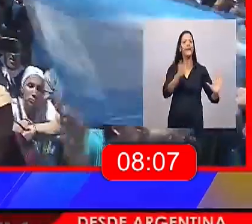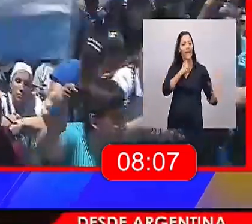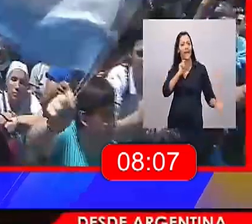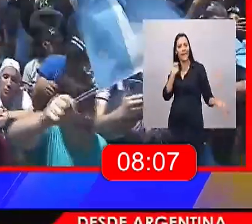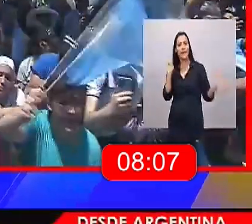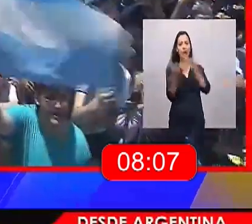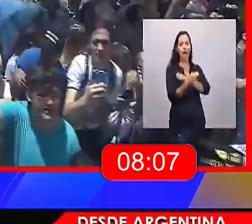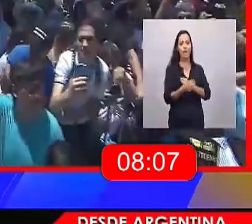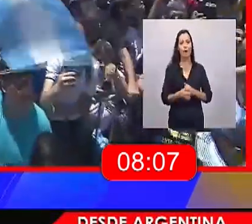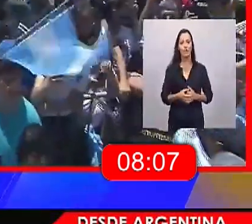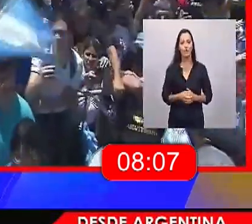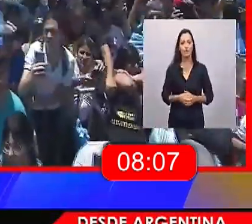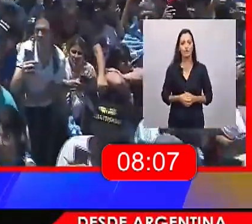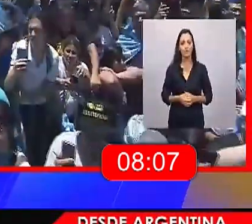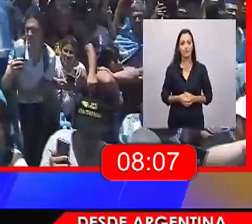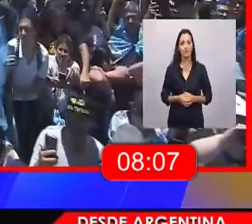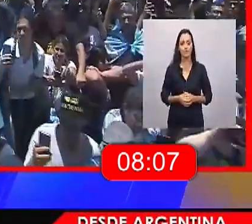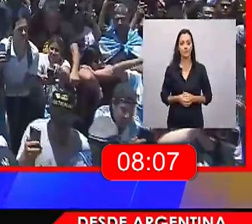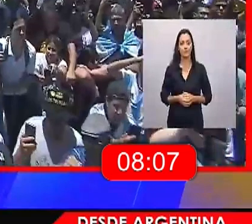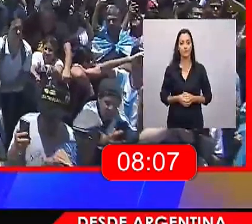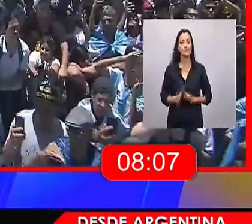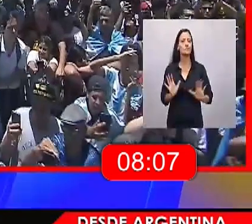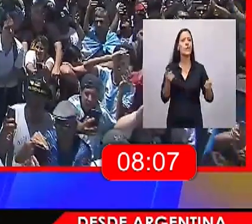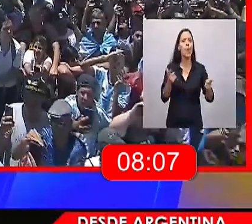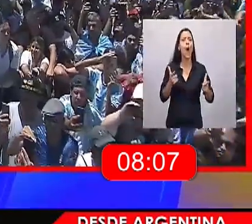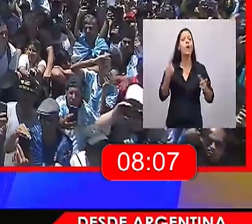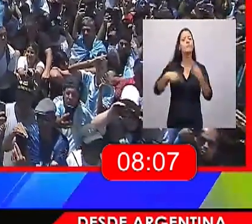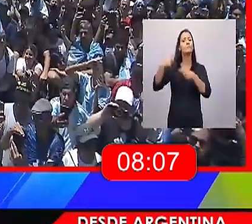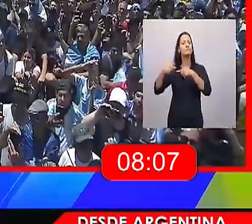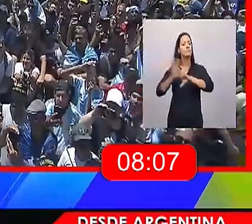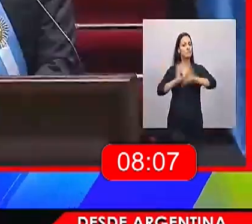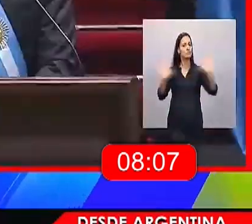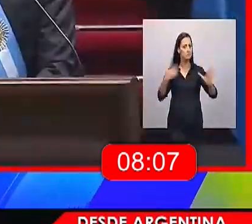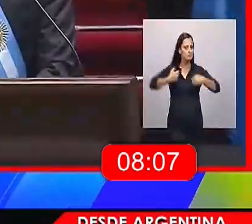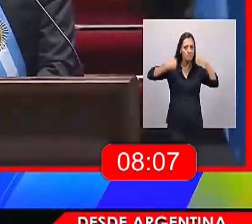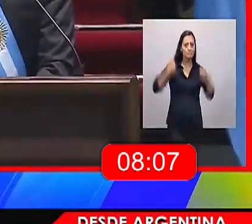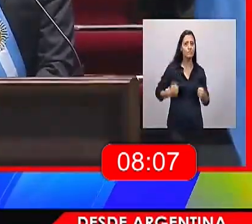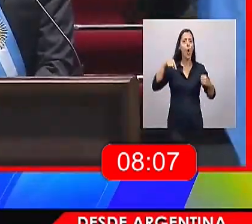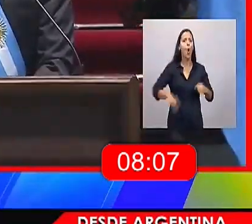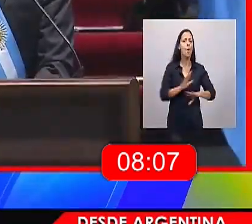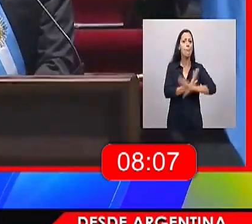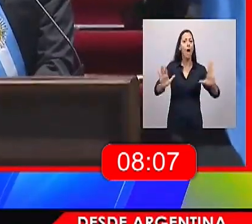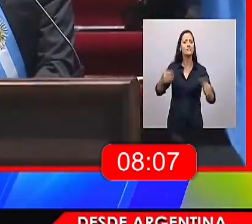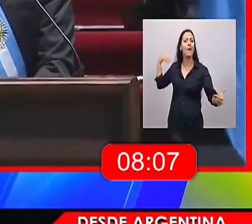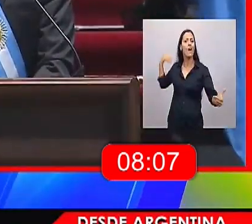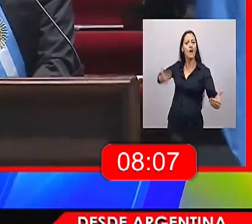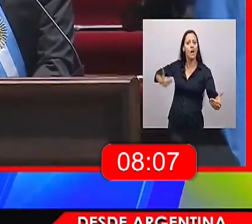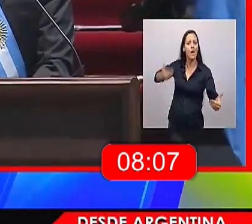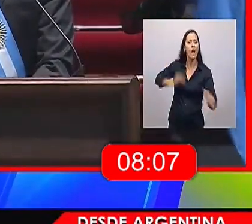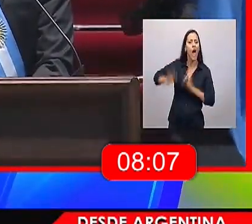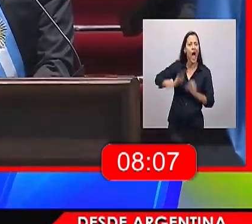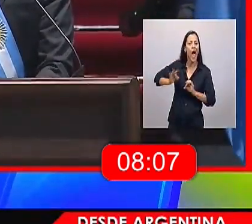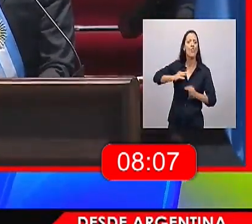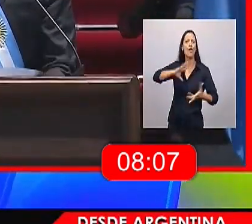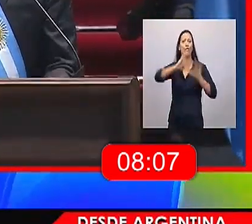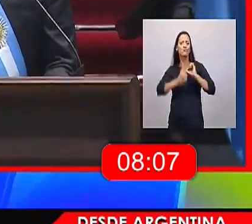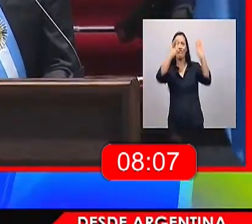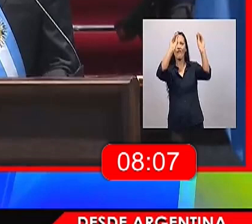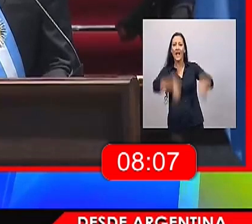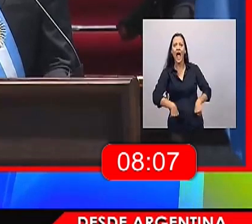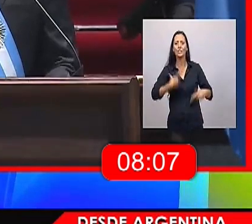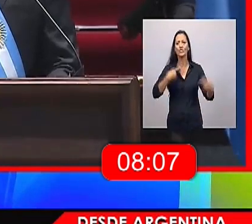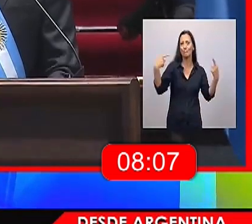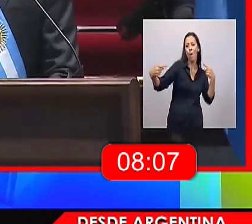durante el domingo, que fue el día de la Asunción, bueno, la verdad que fue un hecho aislado, no se produjo más que